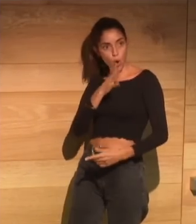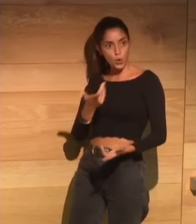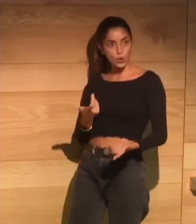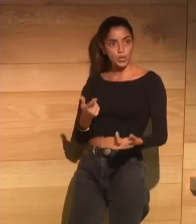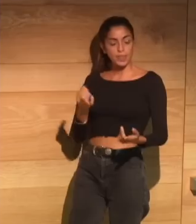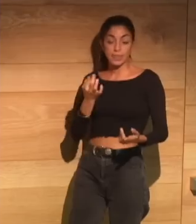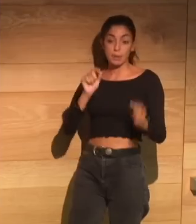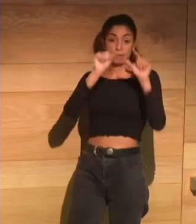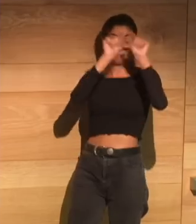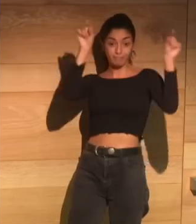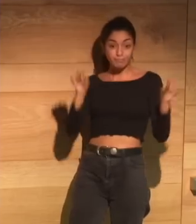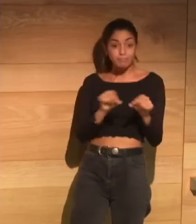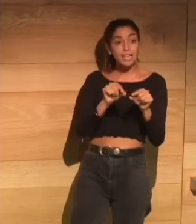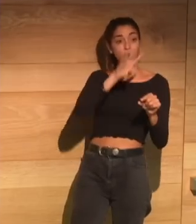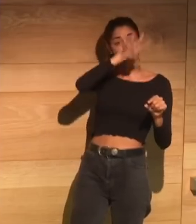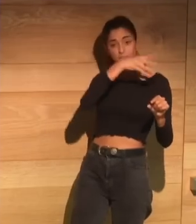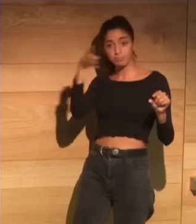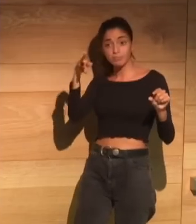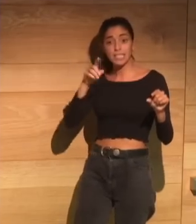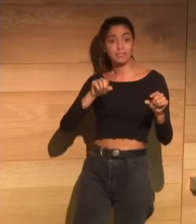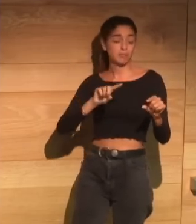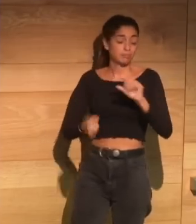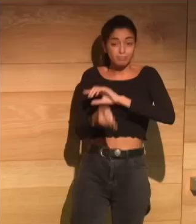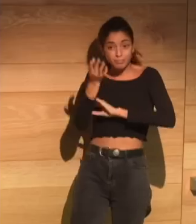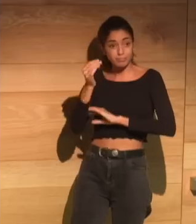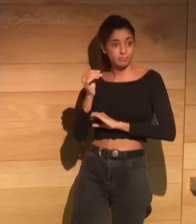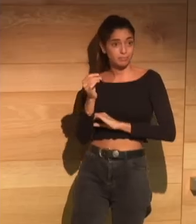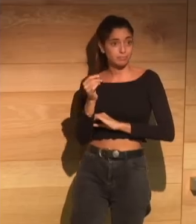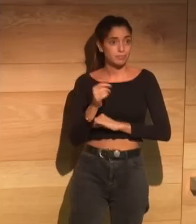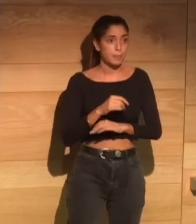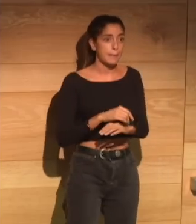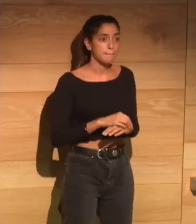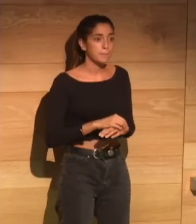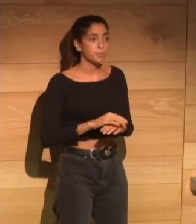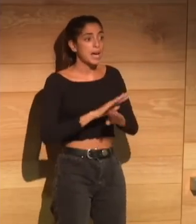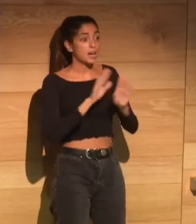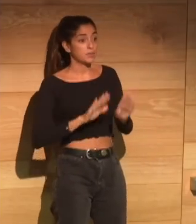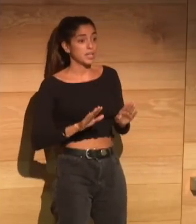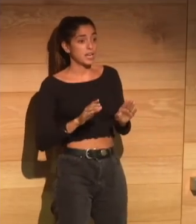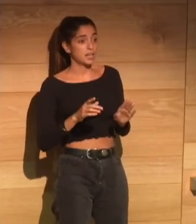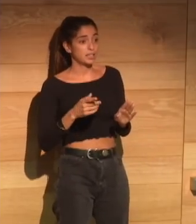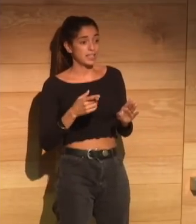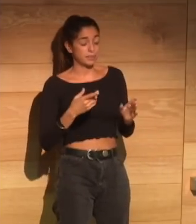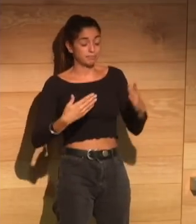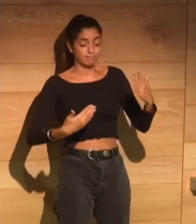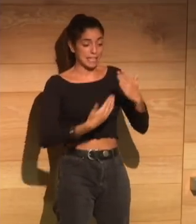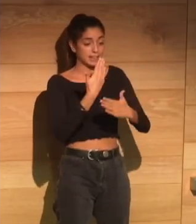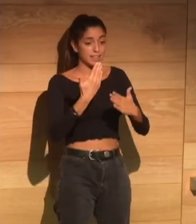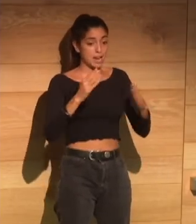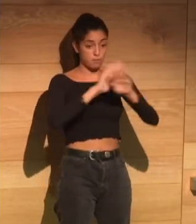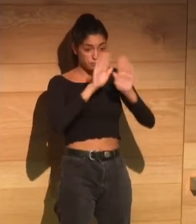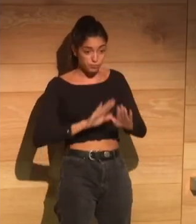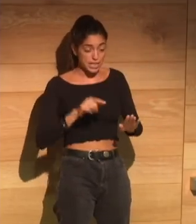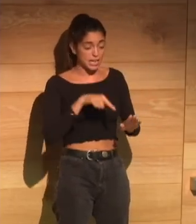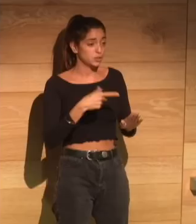lo del marquito con los cuadritos y que se te ocurra. No, para empezar, llegar al final del día, en el siglo XIV, ya era un